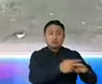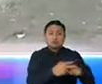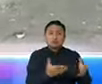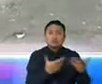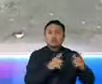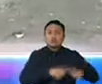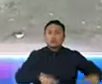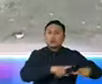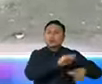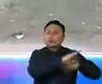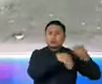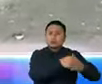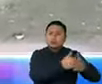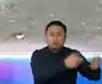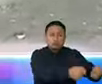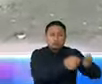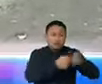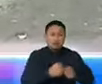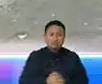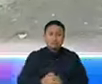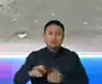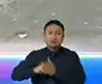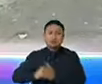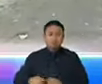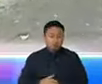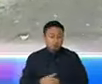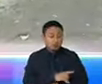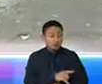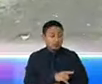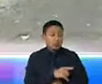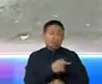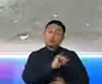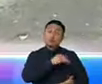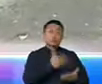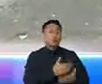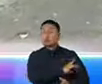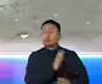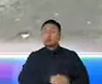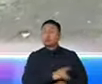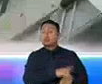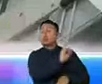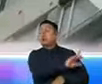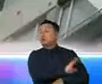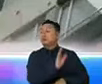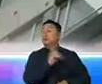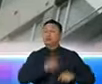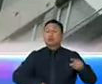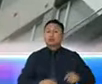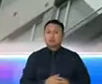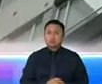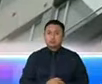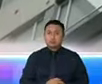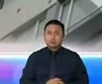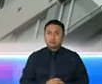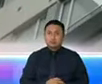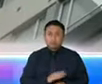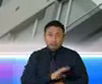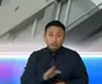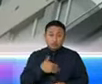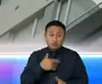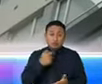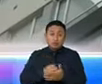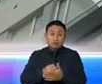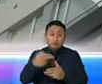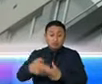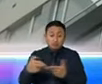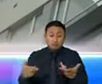entregó. Simplemente la Contraloría dijo que eso no es justificación y que eso no sirve. Ledil señala que desde que adquirió el inmueble,